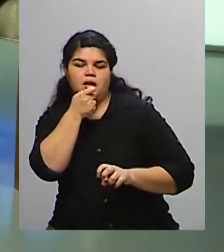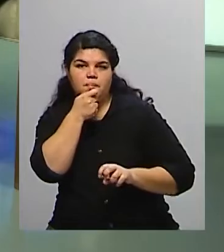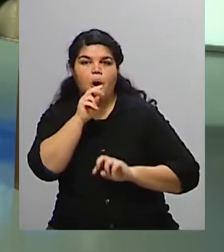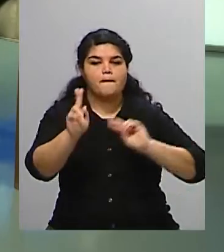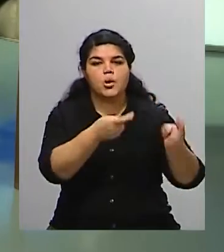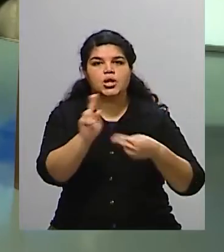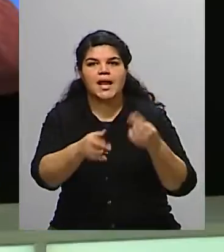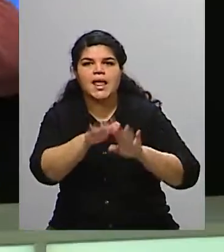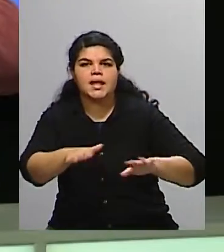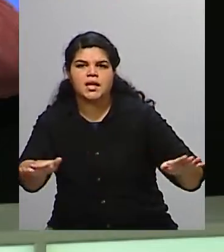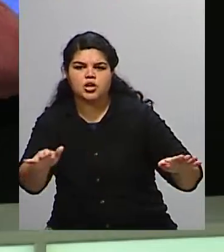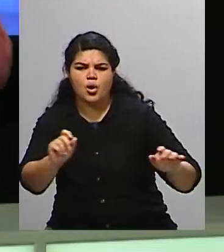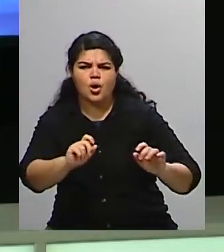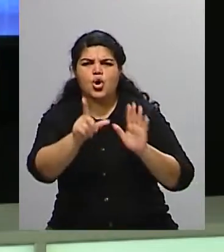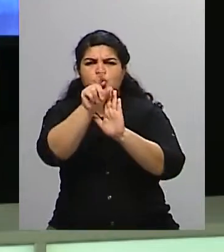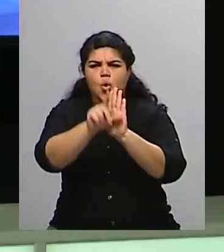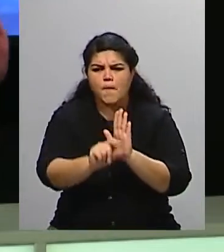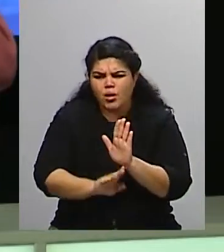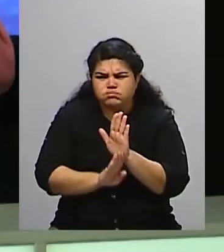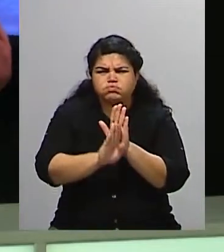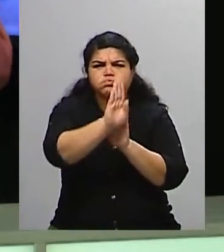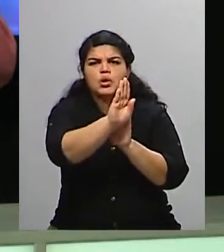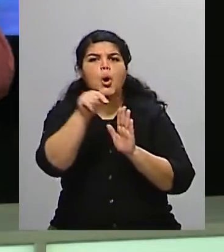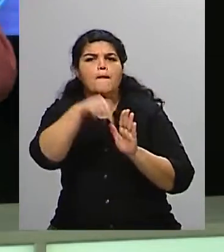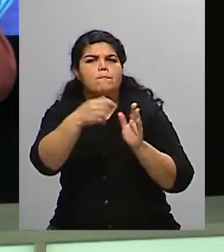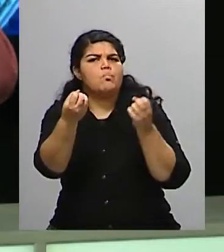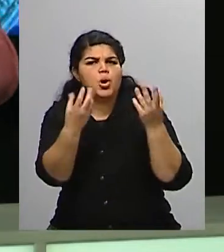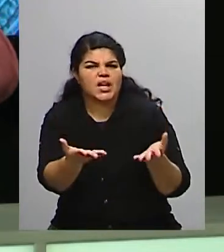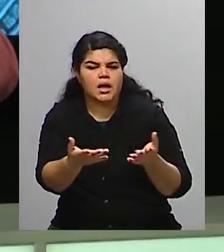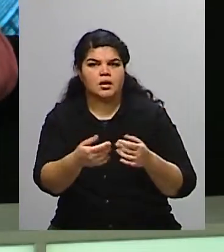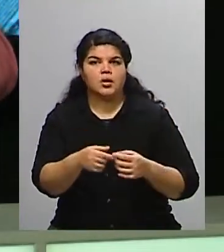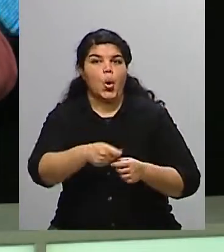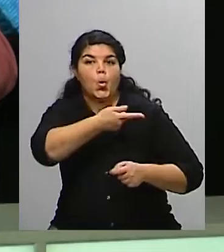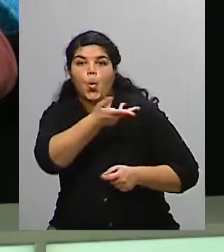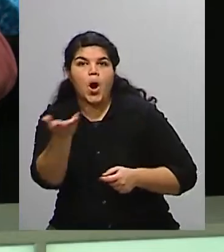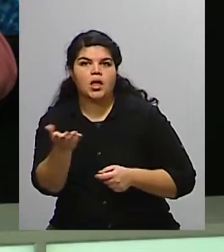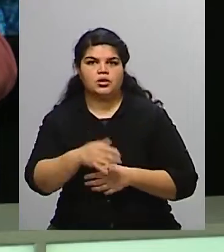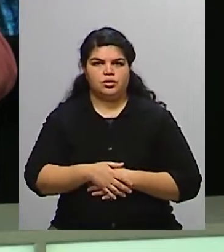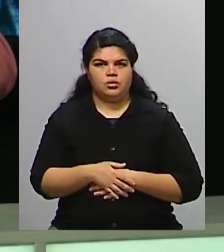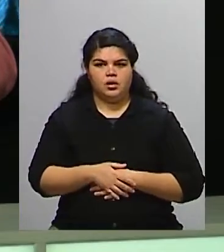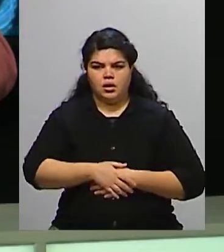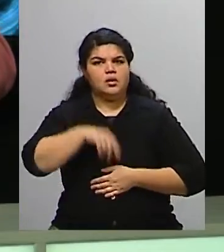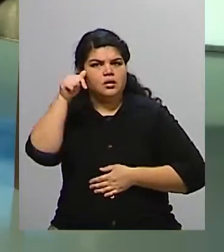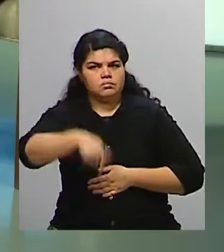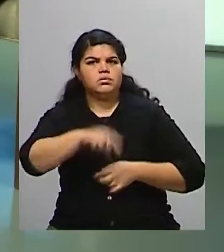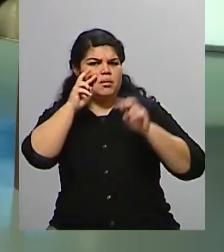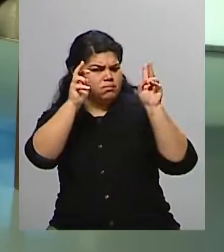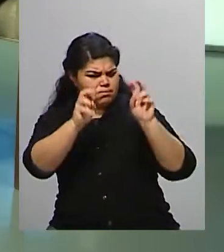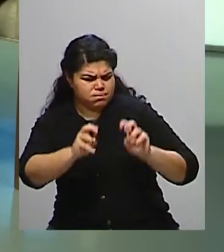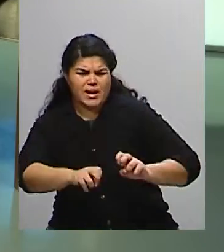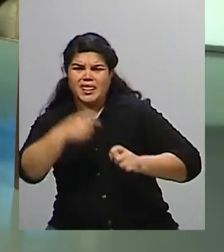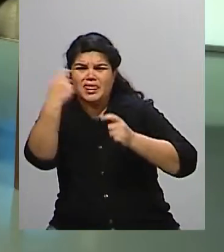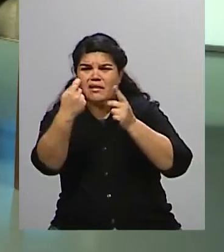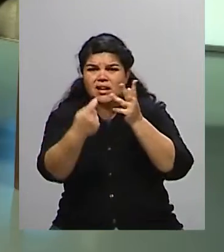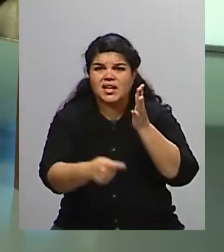está elevada, bueno, ¿cuánta debería ser? ¿Por qué hay que fundamentar todo esto para involucrar en un proyecto de salud? Segundo, que los proyectos de salud,